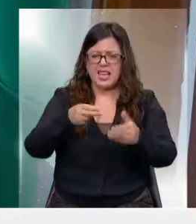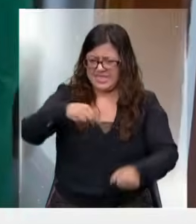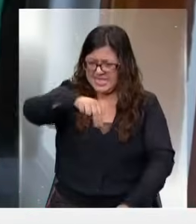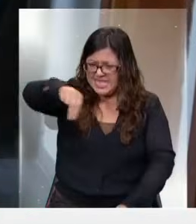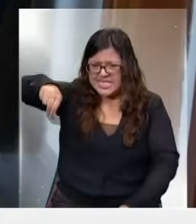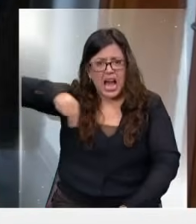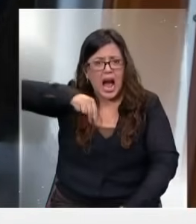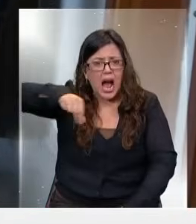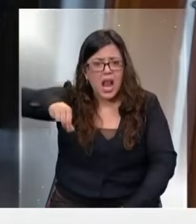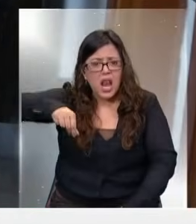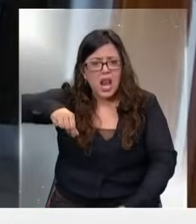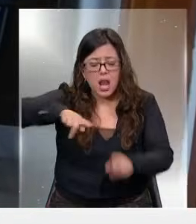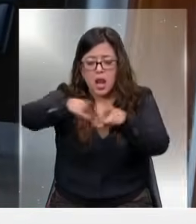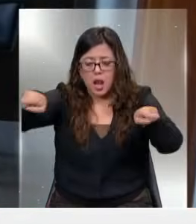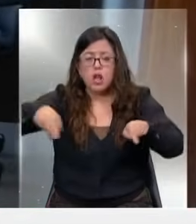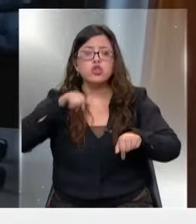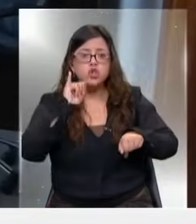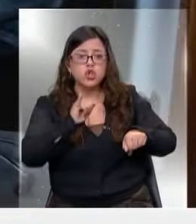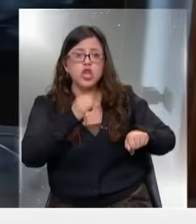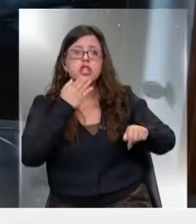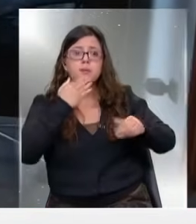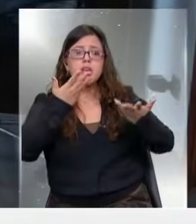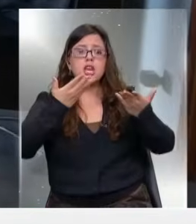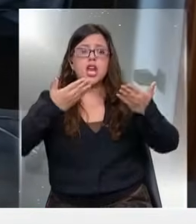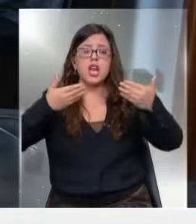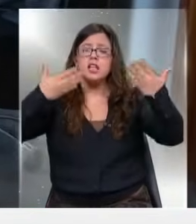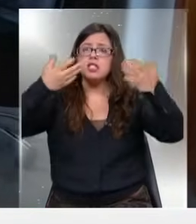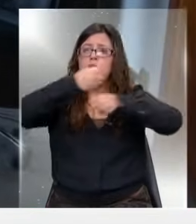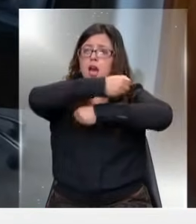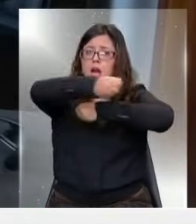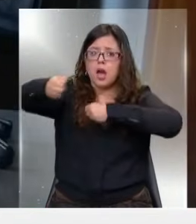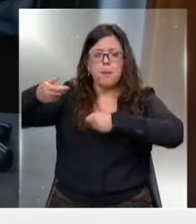el piso? En el piso, en las ventanas.